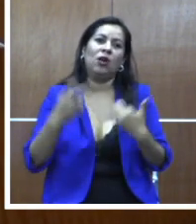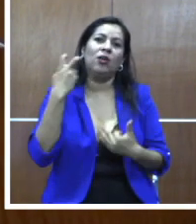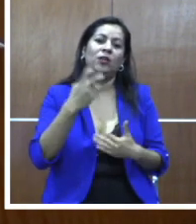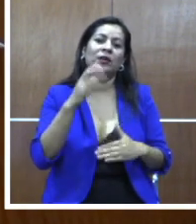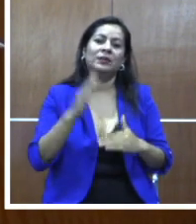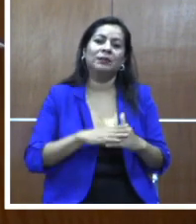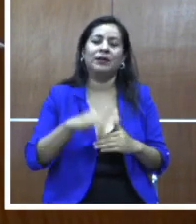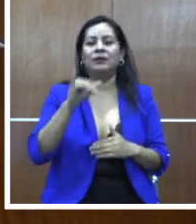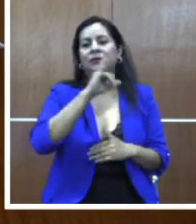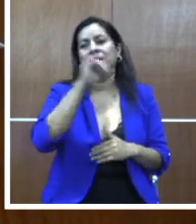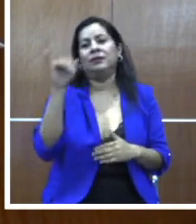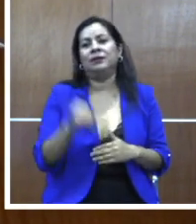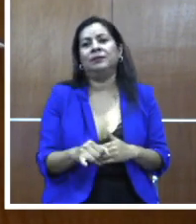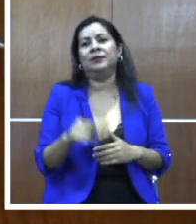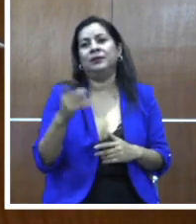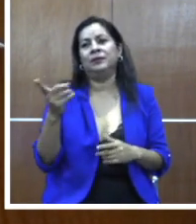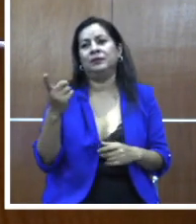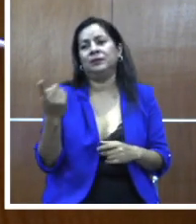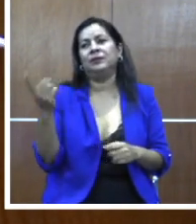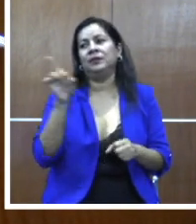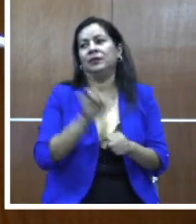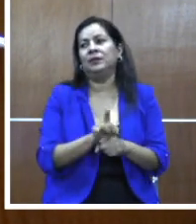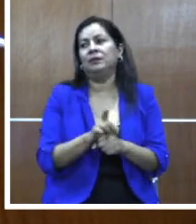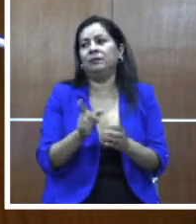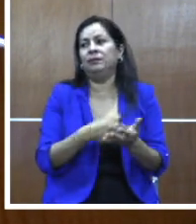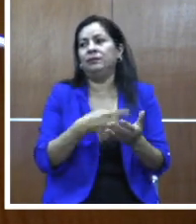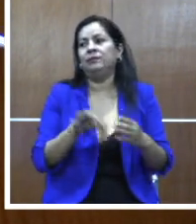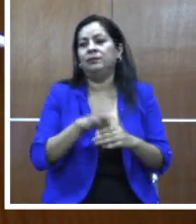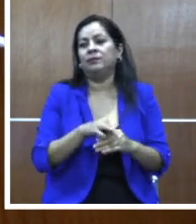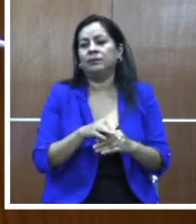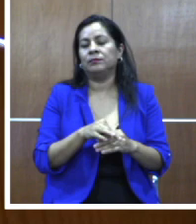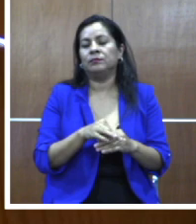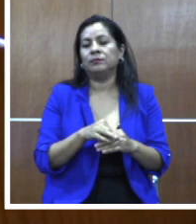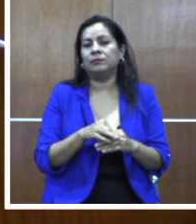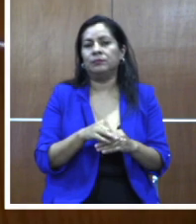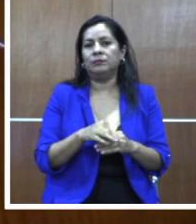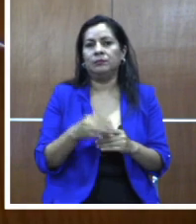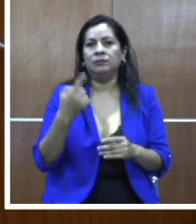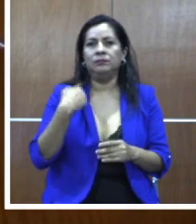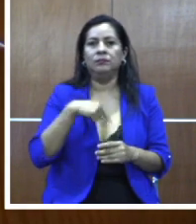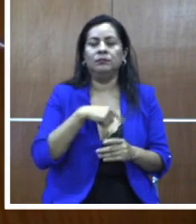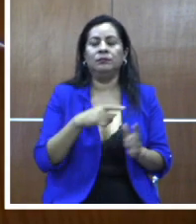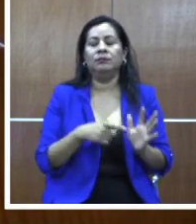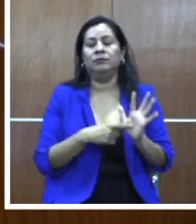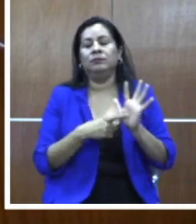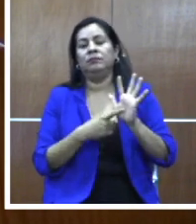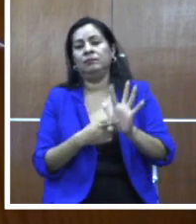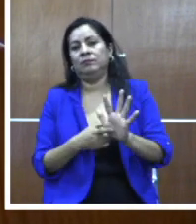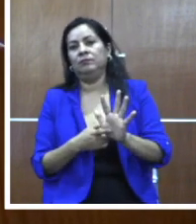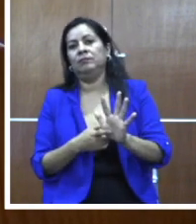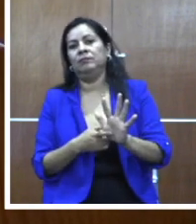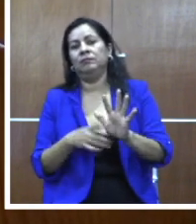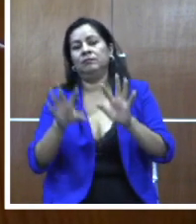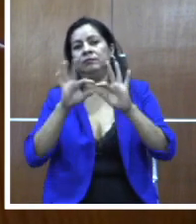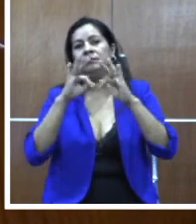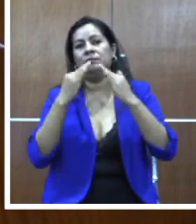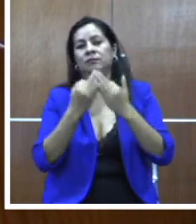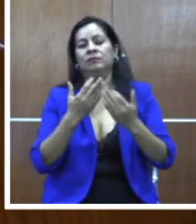que nunca, una jornada electoral, la que hemos vivido,